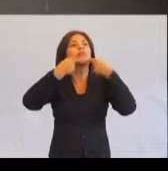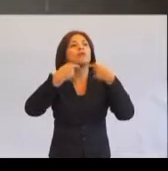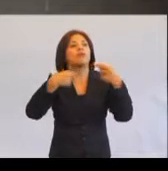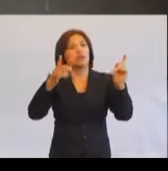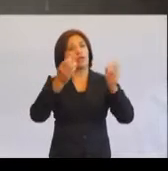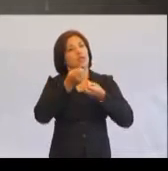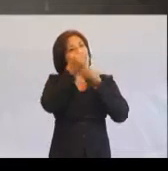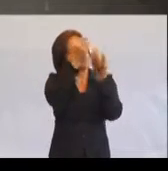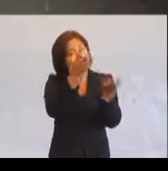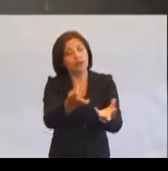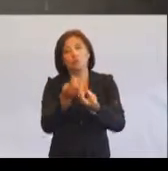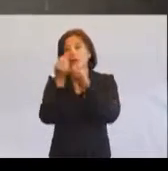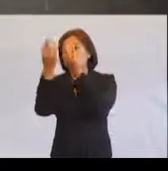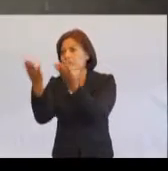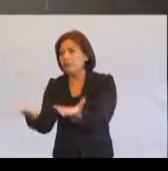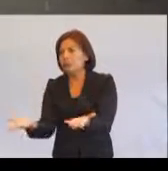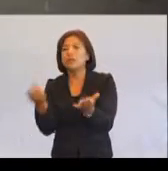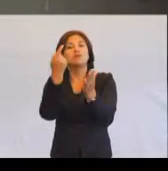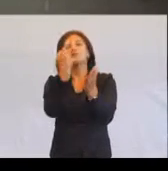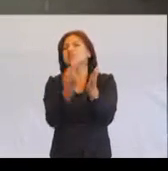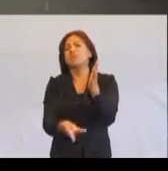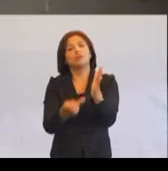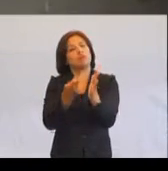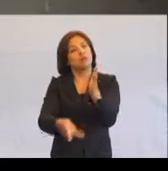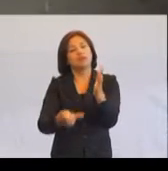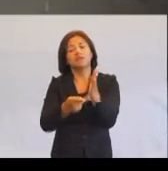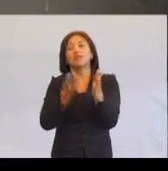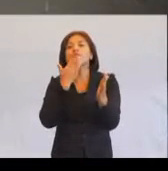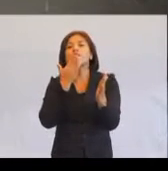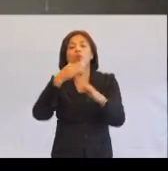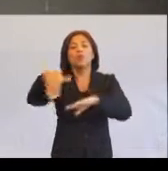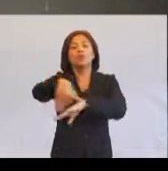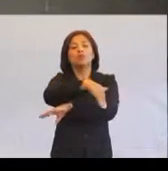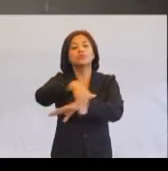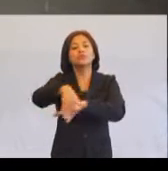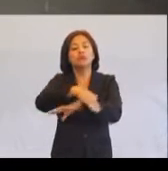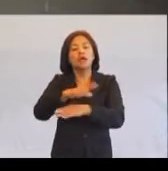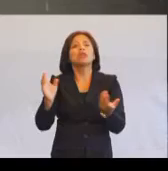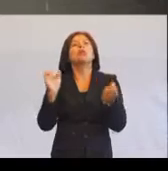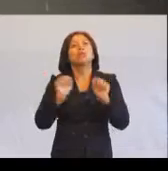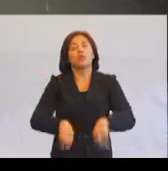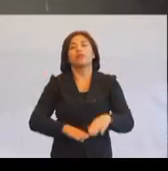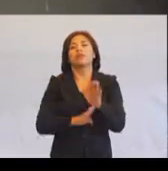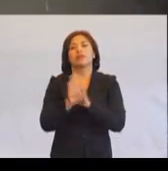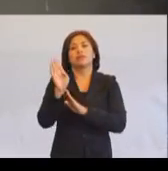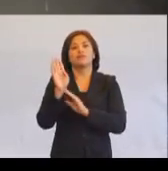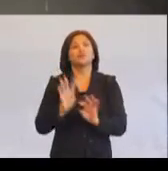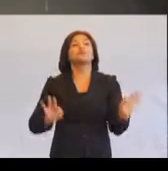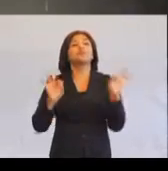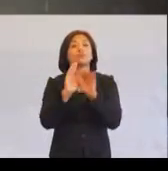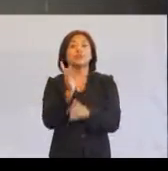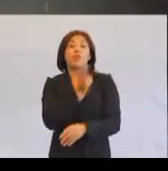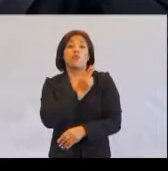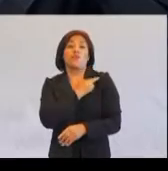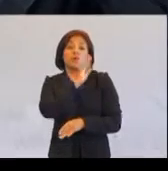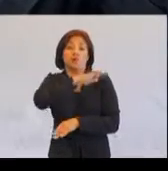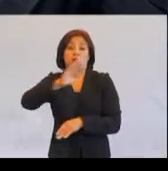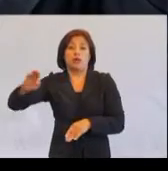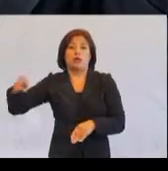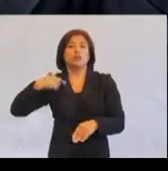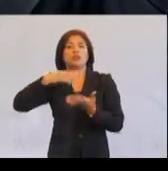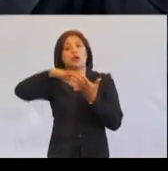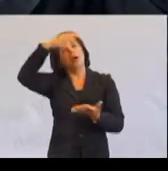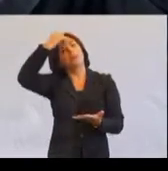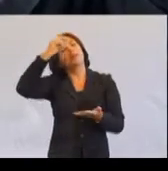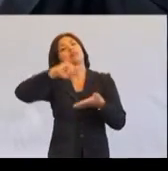nosotros que la tenemos somos tal vez los más llamados a decir cuáles, ¿qué mejoras pueden darse, ¿no? Hay que empezar